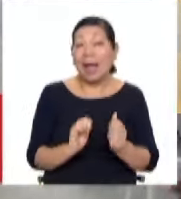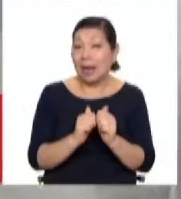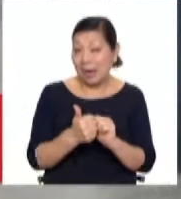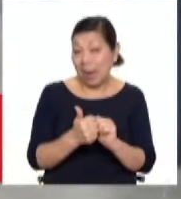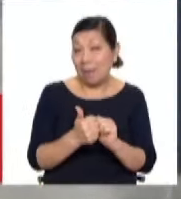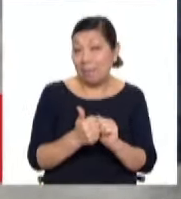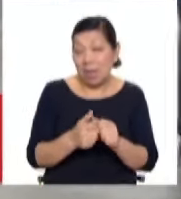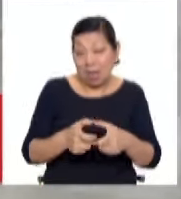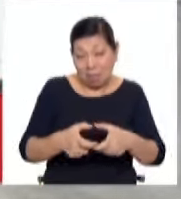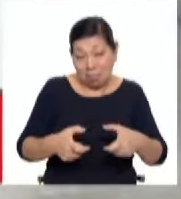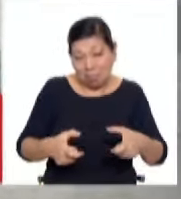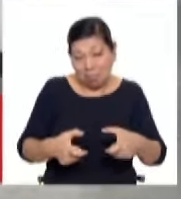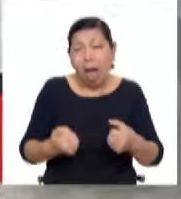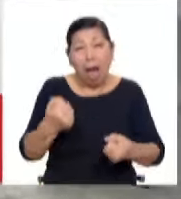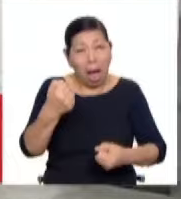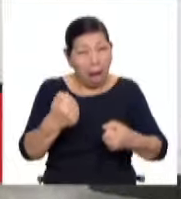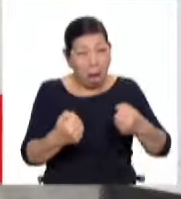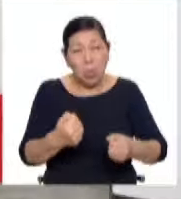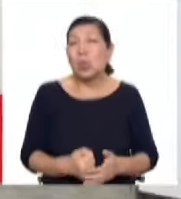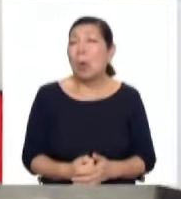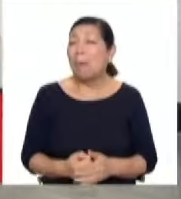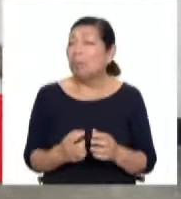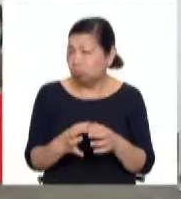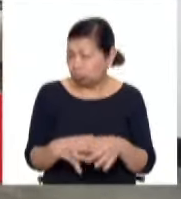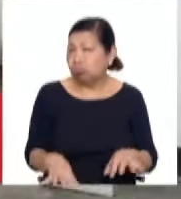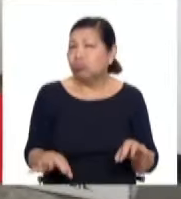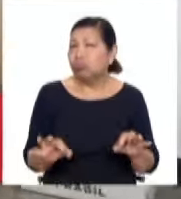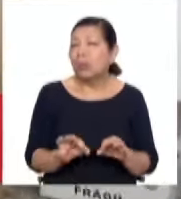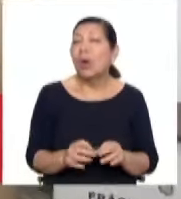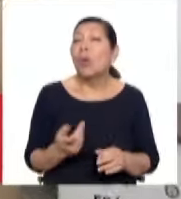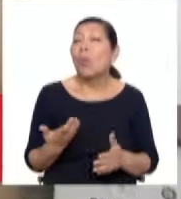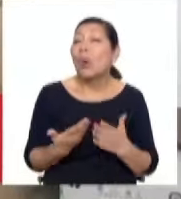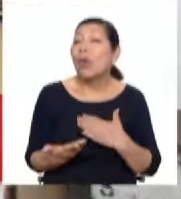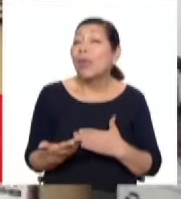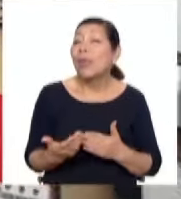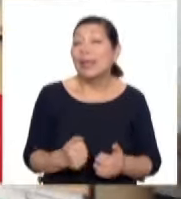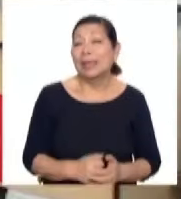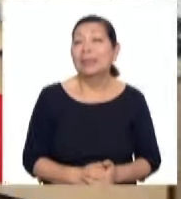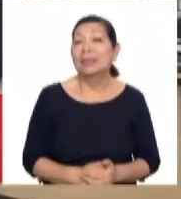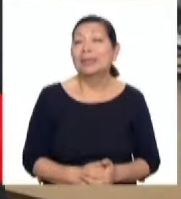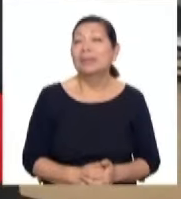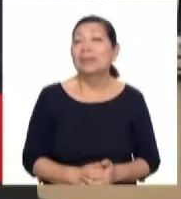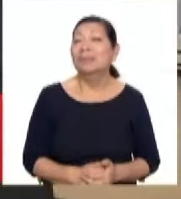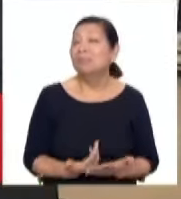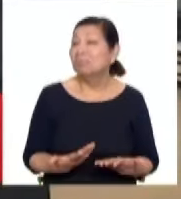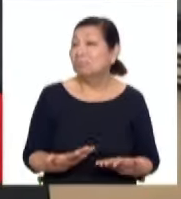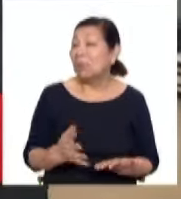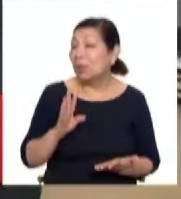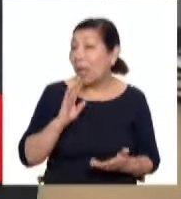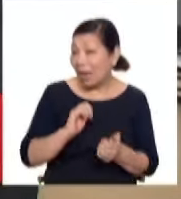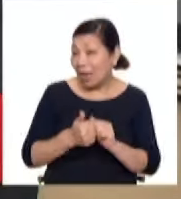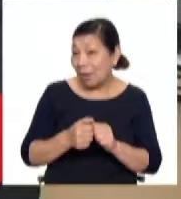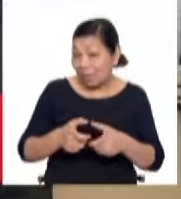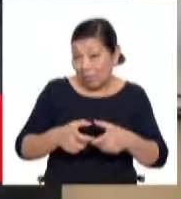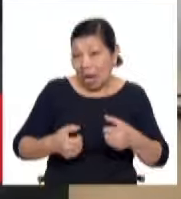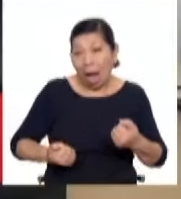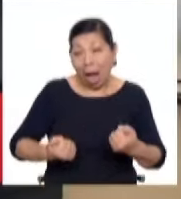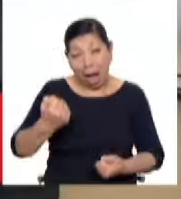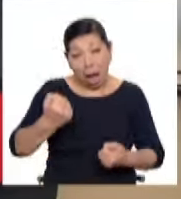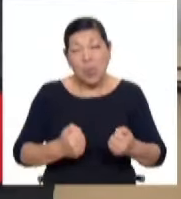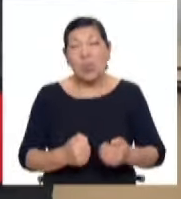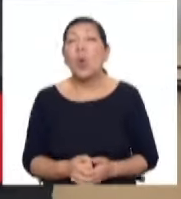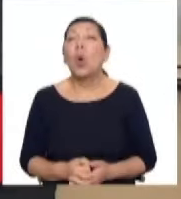de la licencia de conducir, que es un documento muy importante. ¿Cómo está? Muy buenos días. Bueno, hablábamos de la renovación de la licencia de